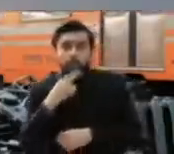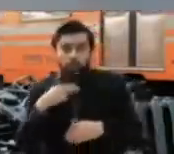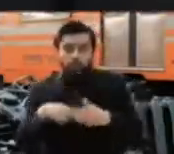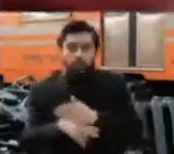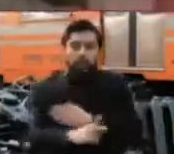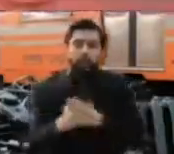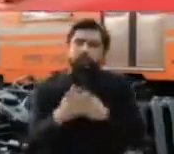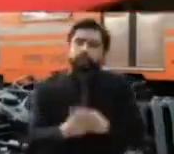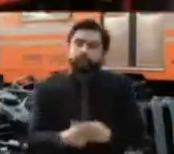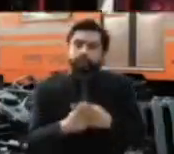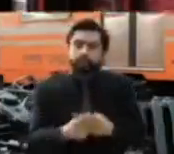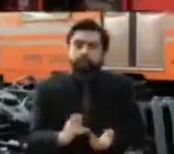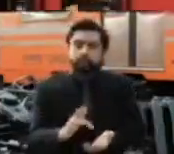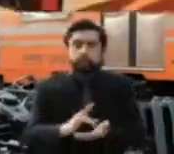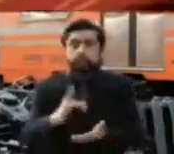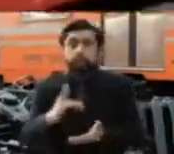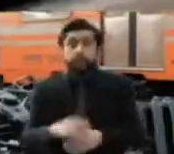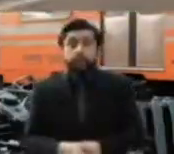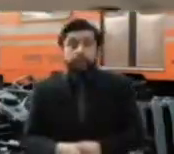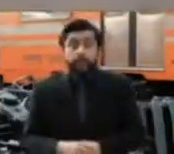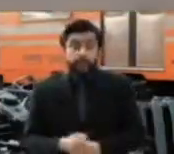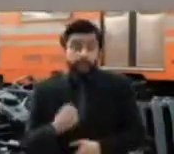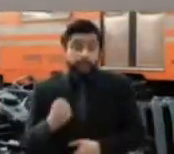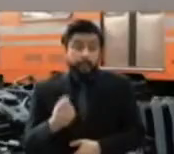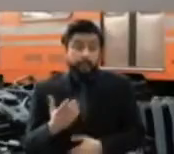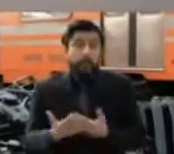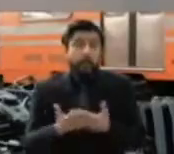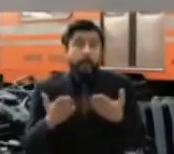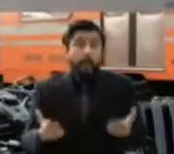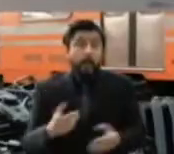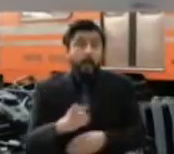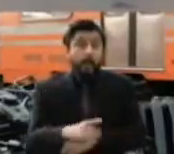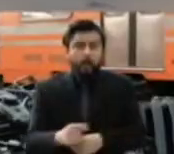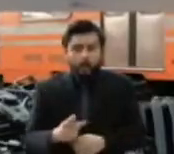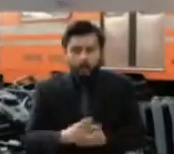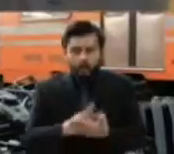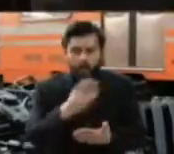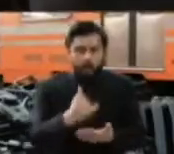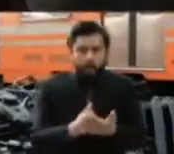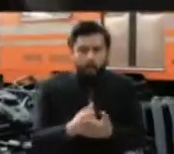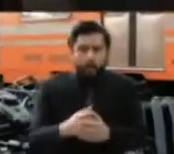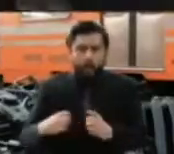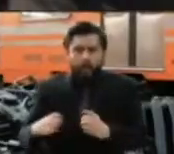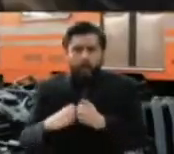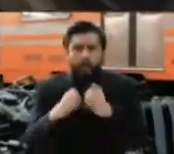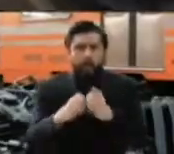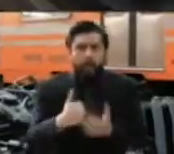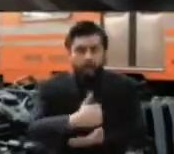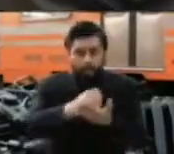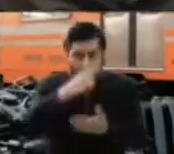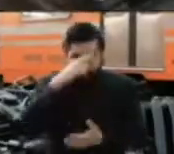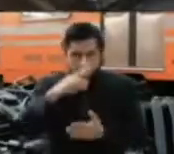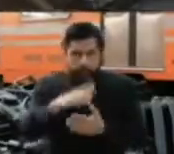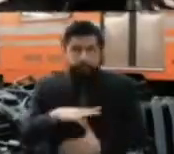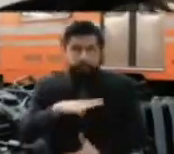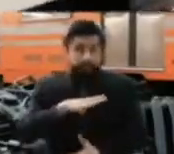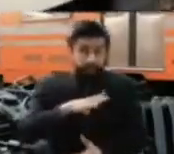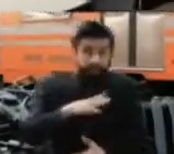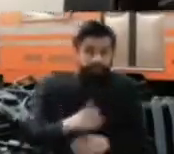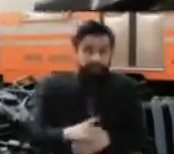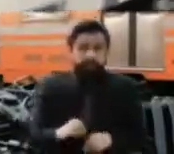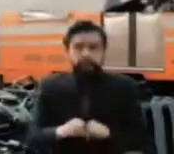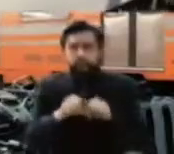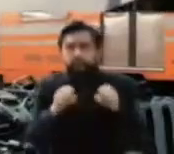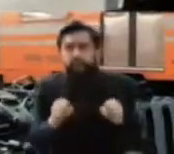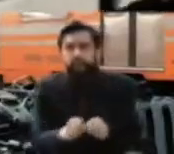comprensión y paciencia. Afortunadamente, como ya quedó demostrado con el operativo emergente, la Ciudad de México cuenta con el modelo de